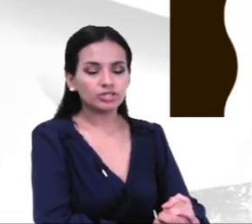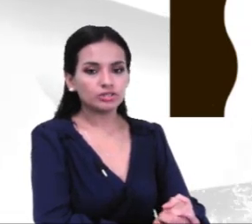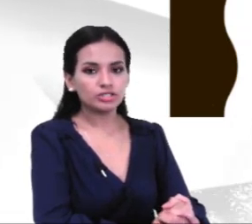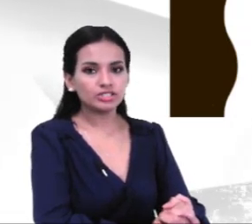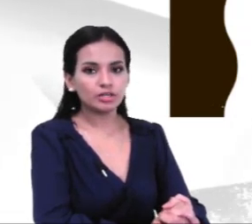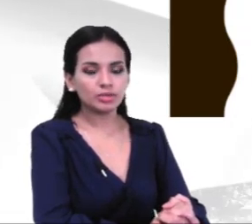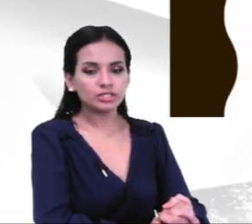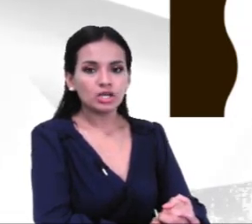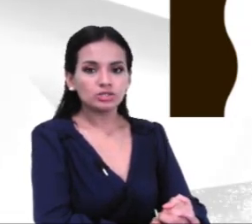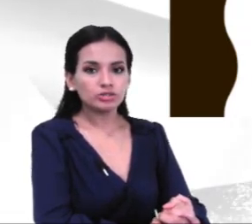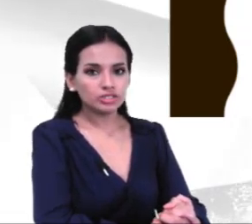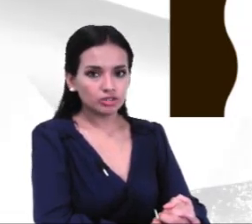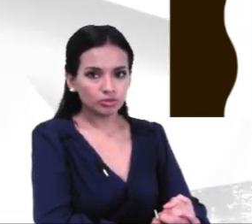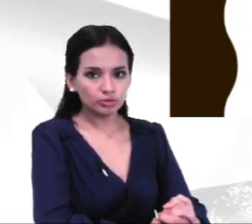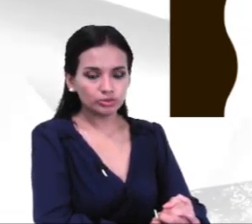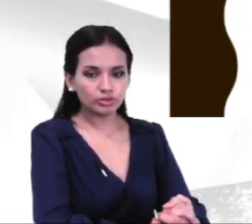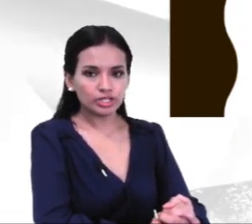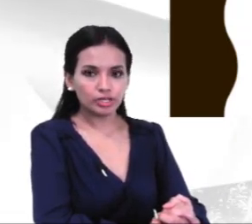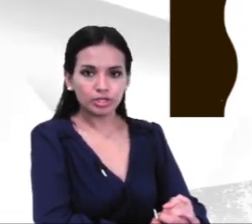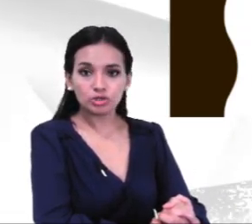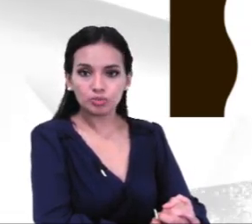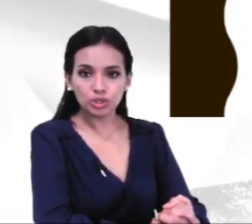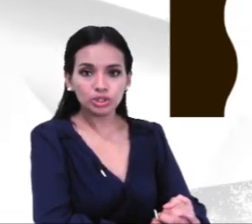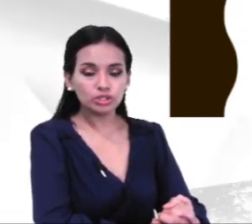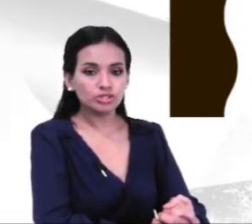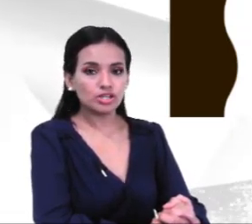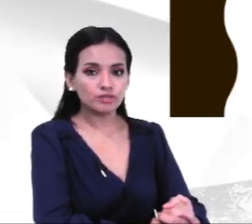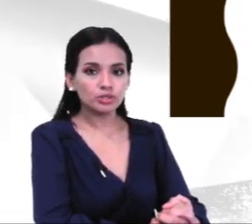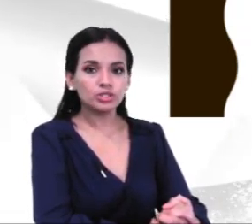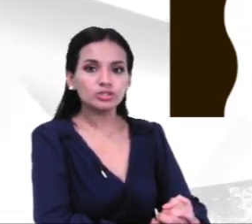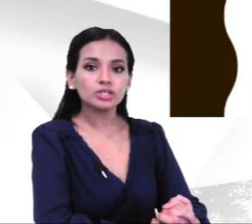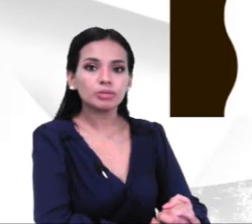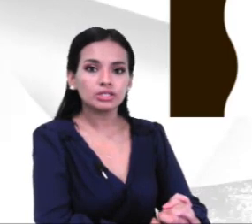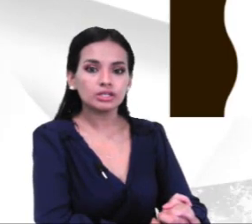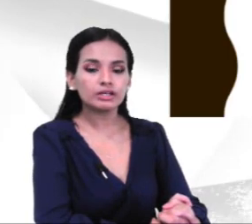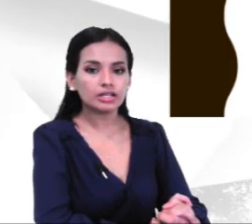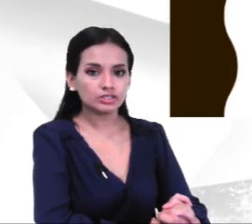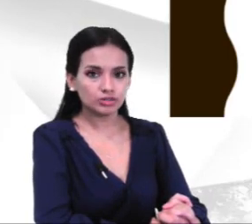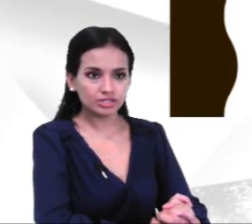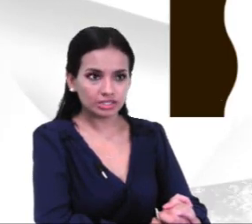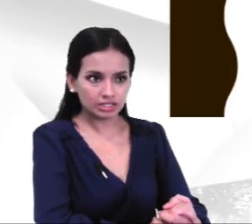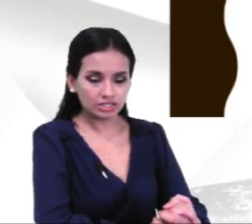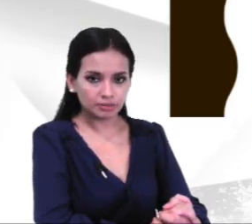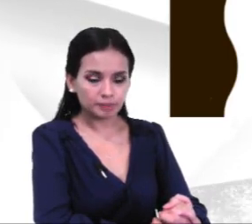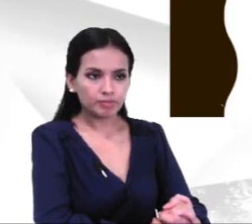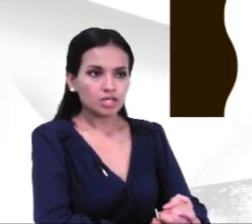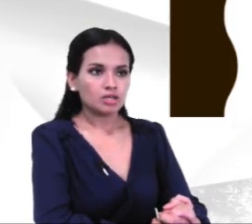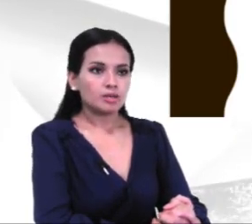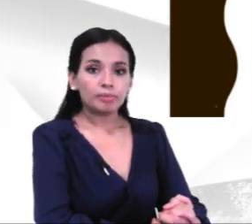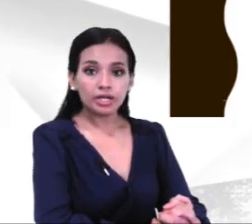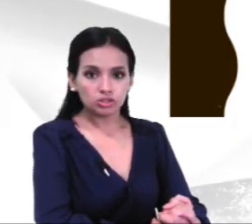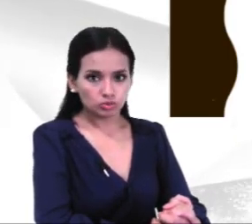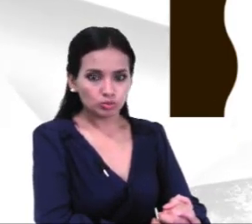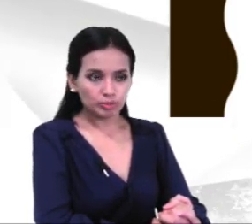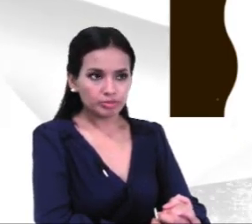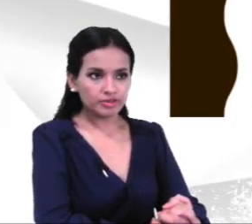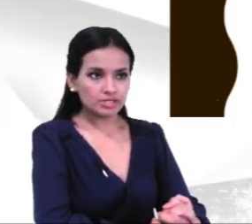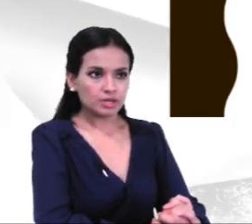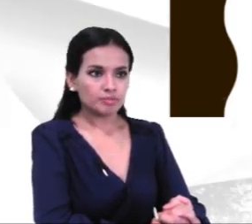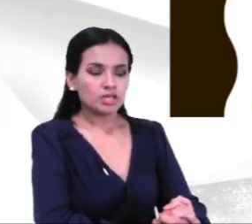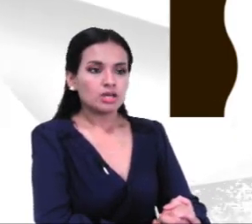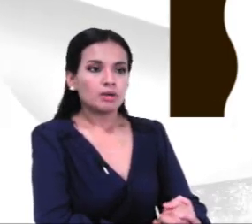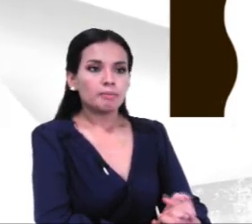que los ecosistemas son ese conjunto de elementos bióticos y abióticos que mantienen relaciones entre sí para su